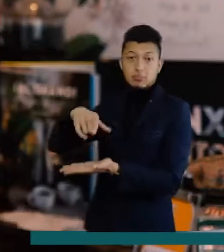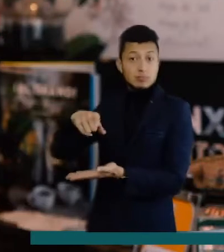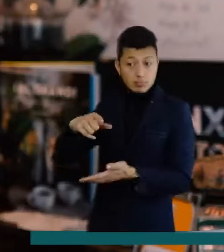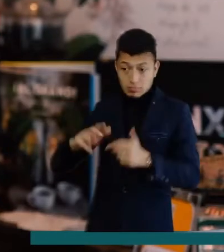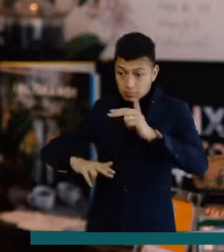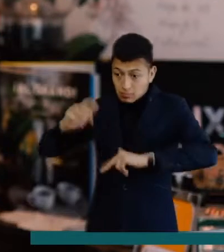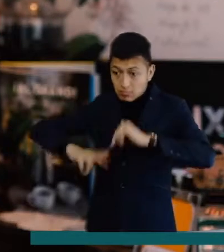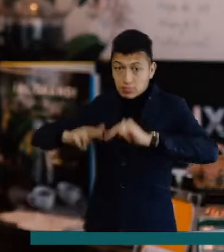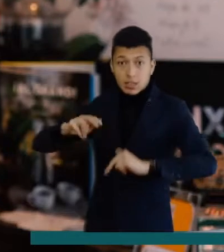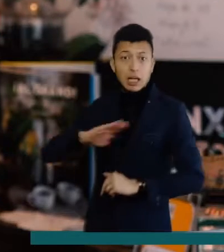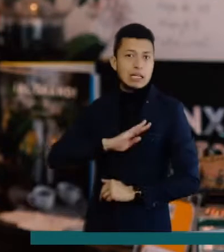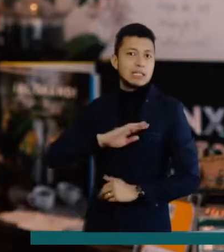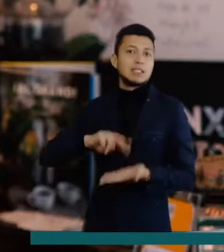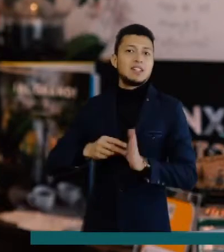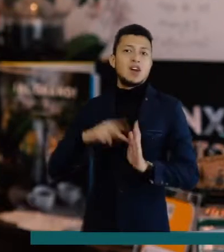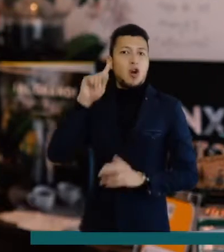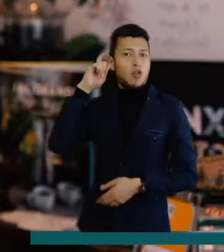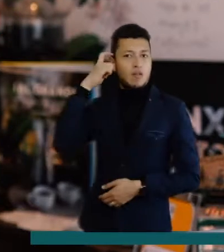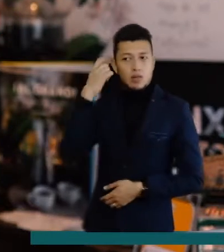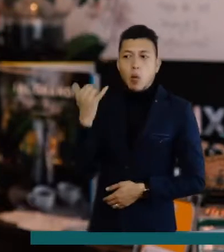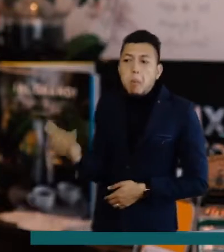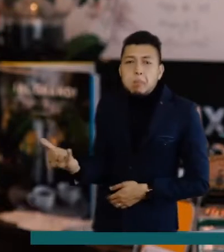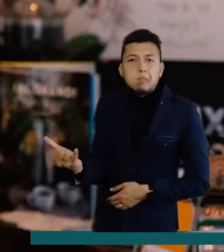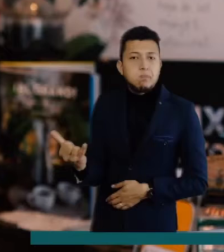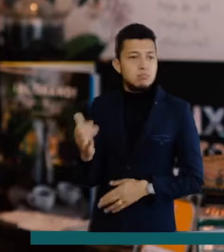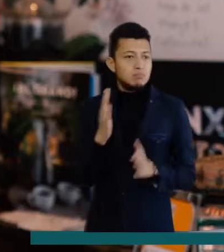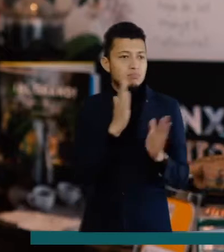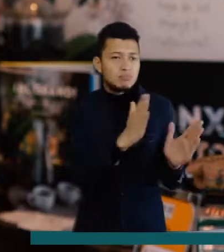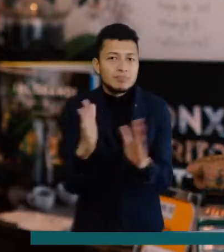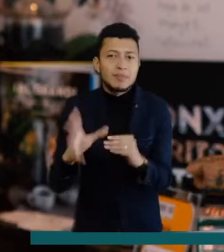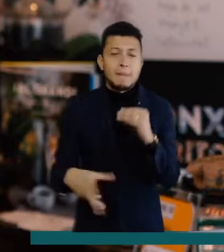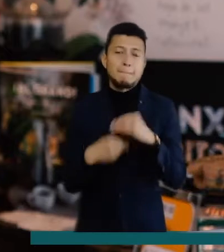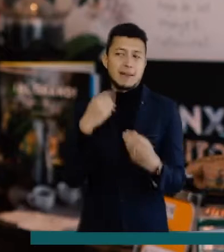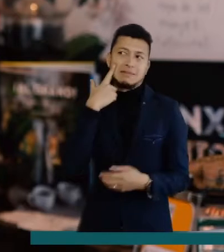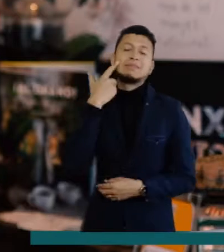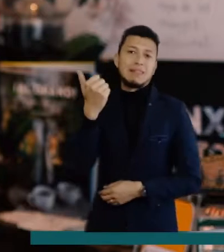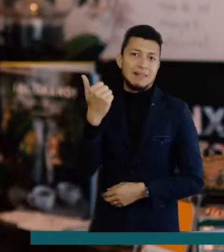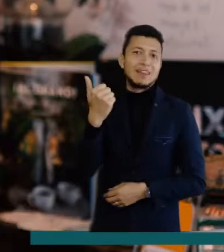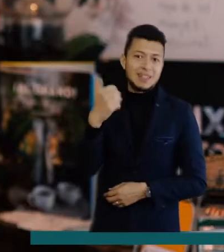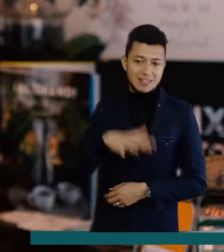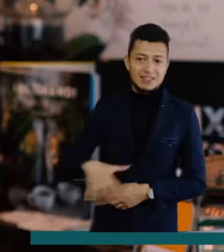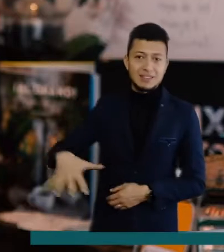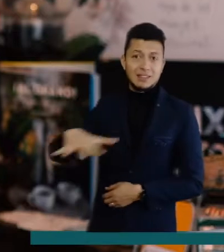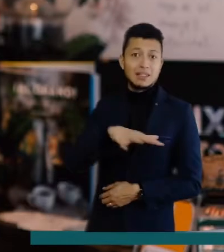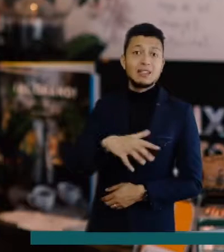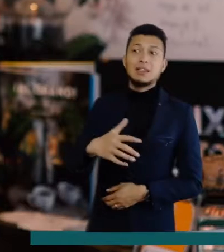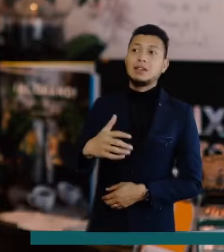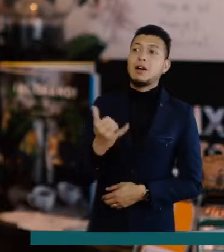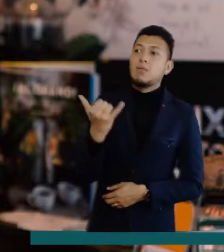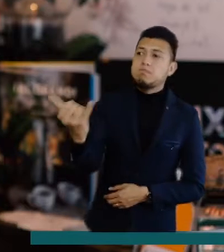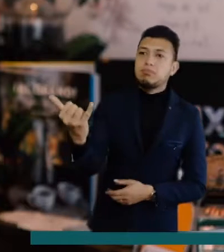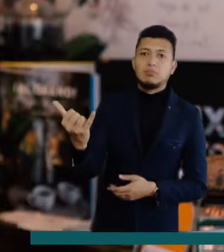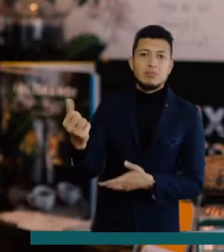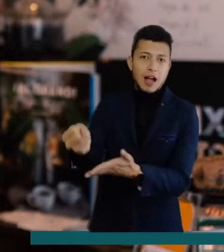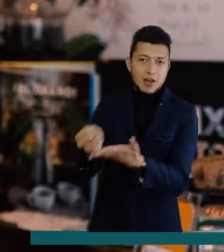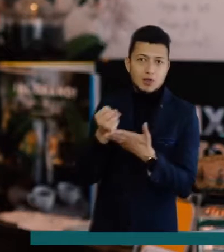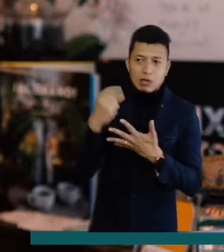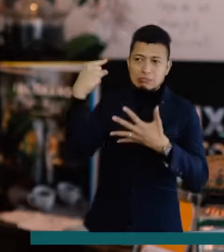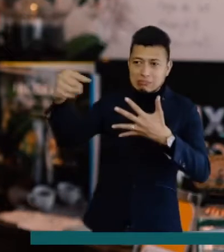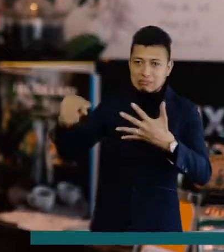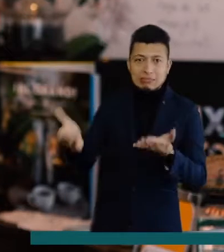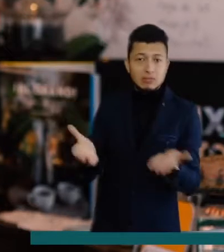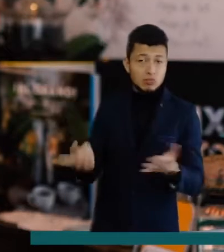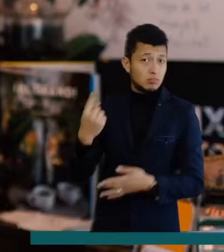presencia de primera mano del gobierno en esta zona. Y pues es chévere ya que tenemos a la mano